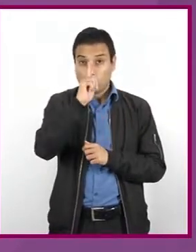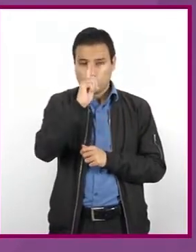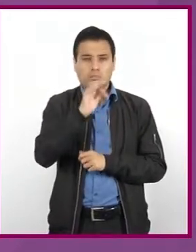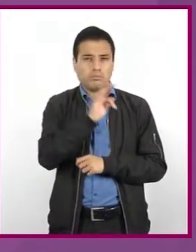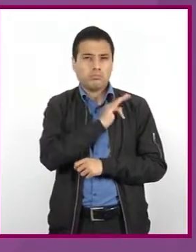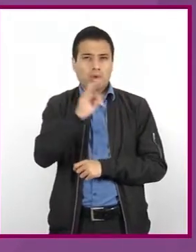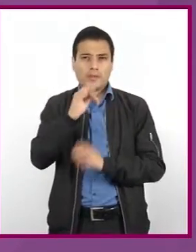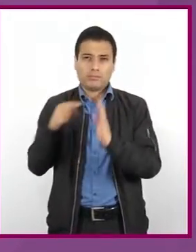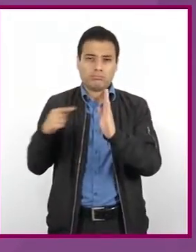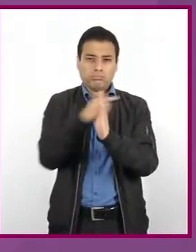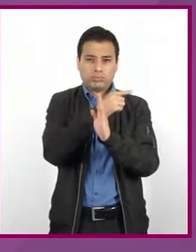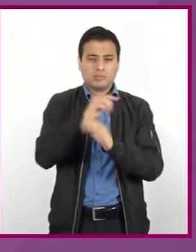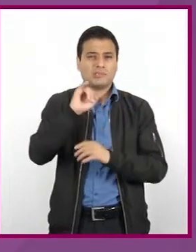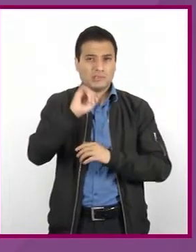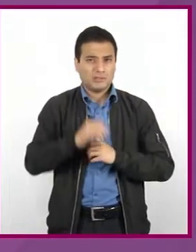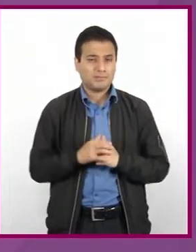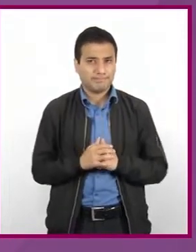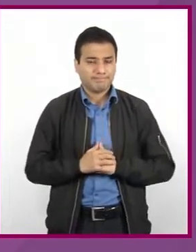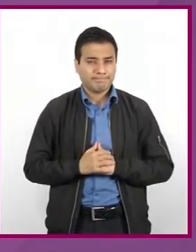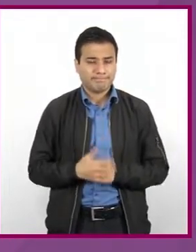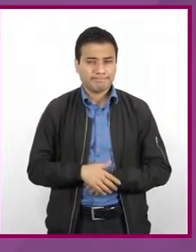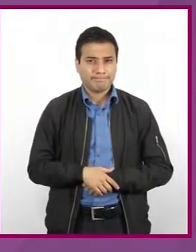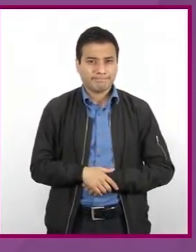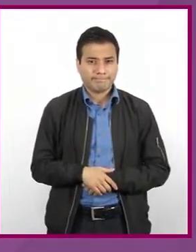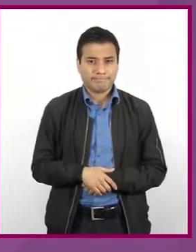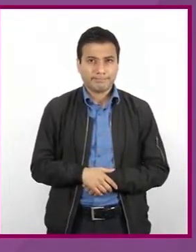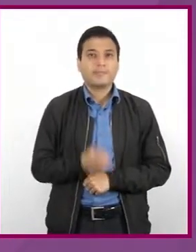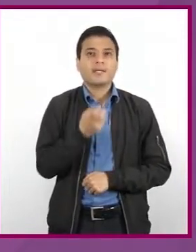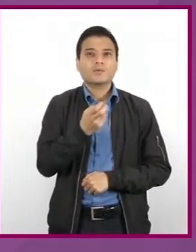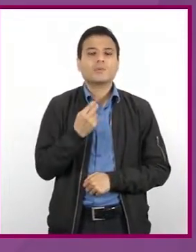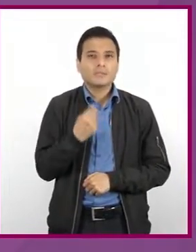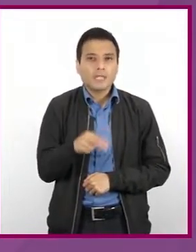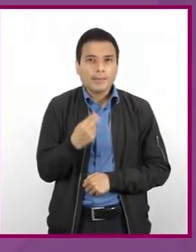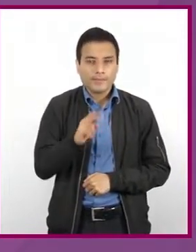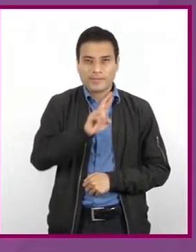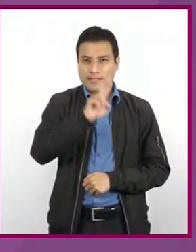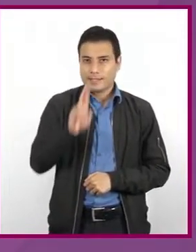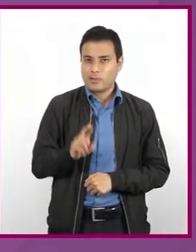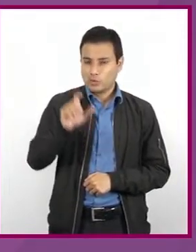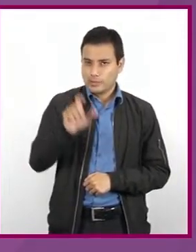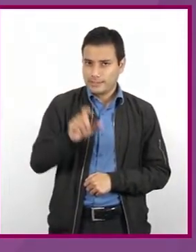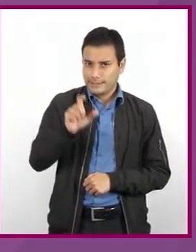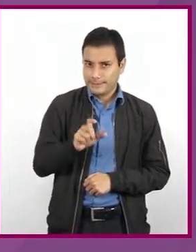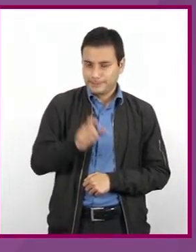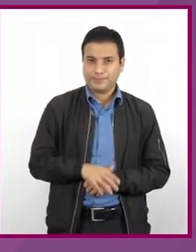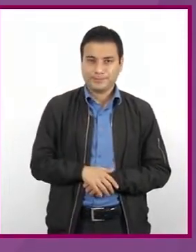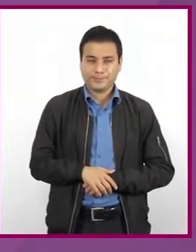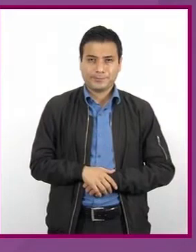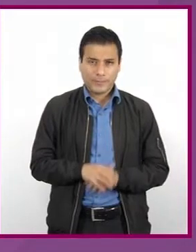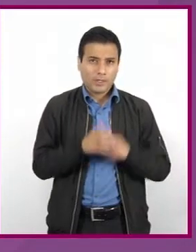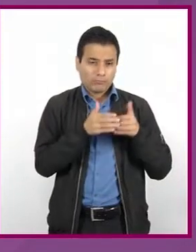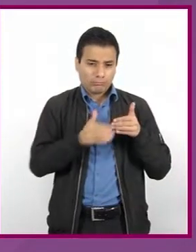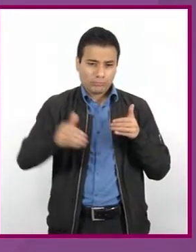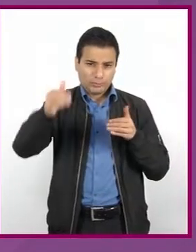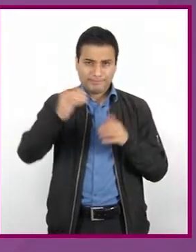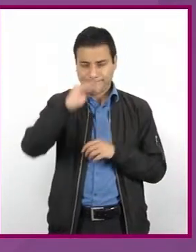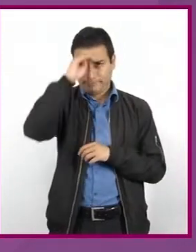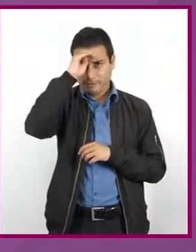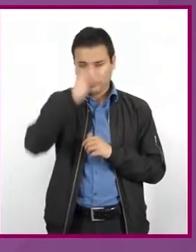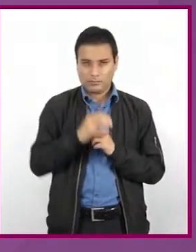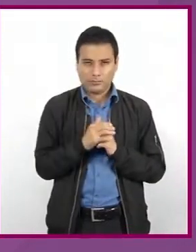penetrar sustancias opacas a la luz. A esta radiación la llamó rayos X. En algún momento se preguntó,